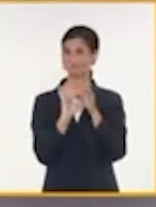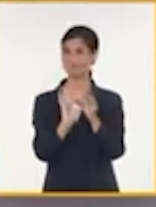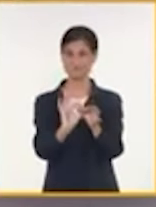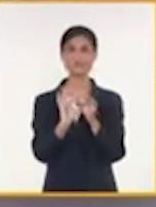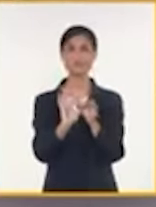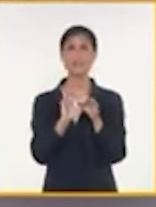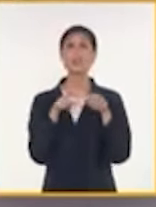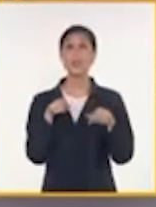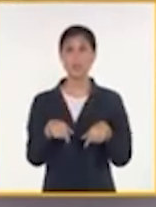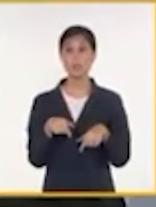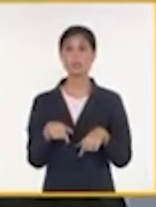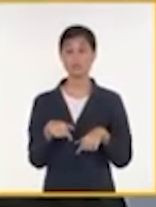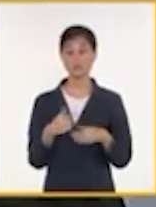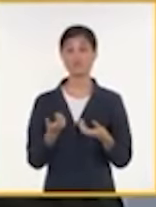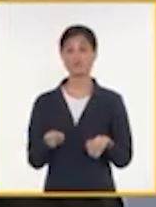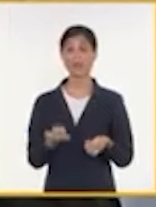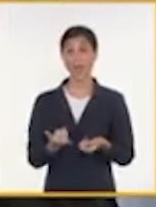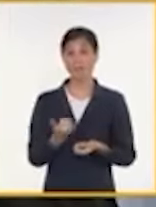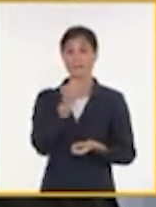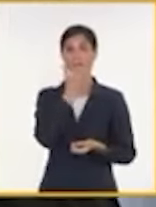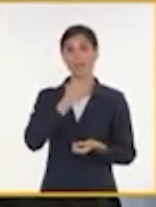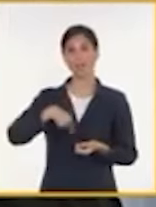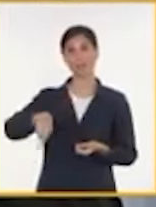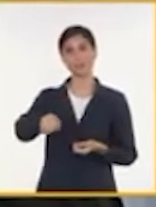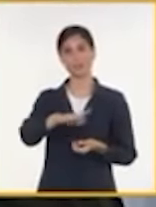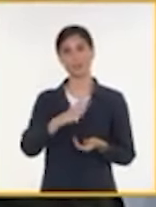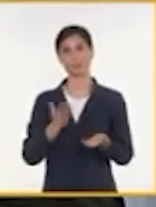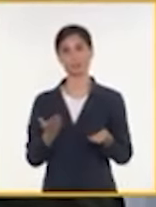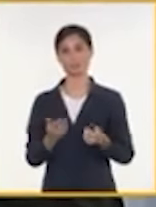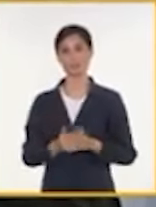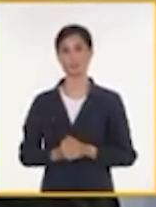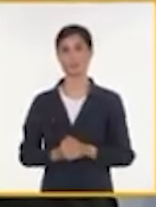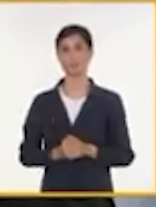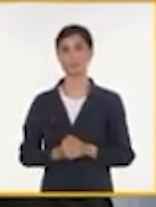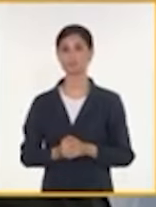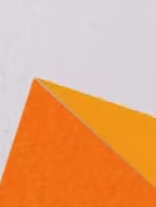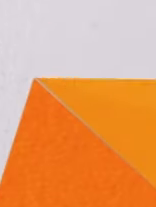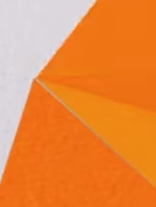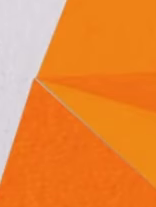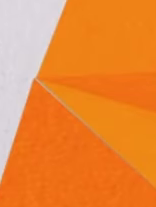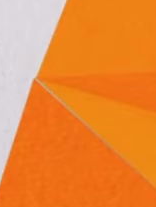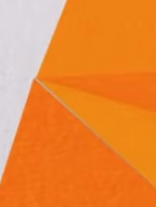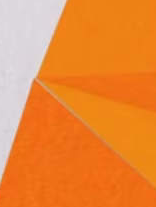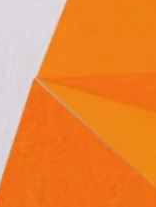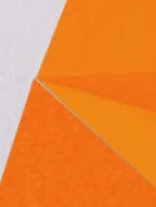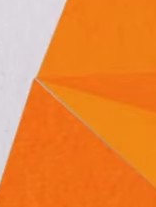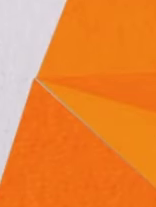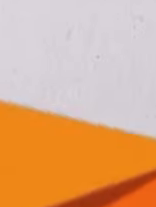impacta y demuestra que los terroristas est radicados actúan con total impunidad